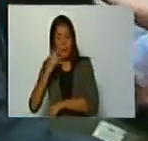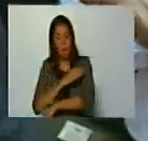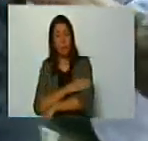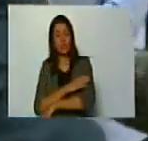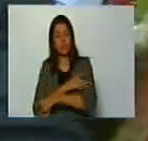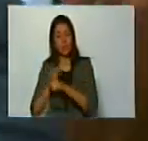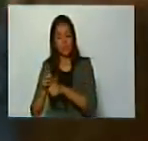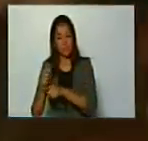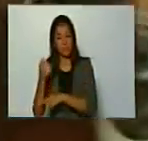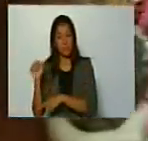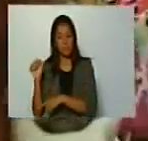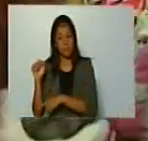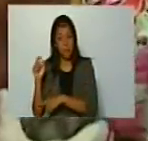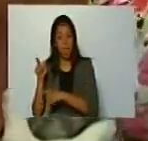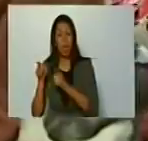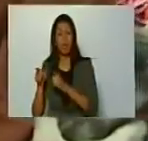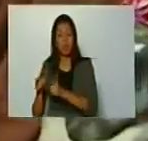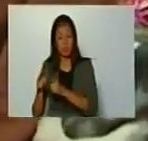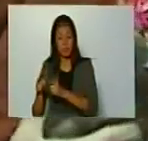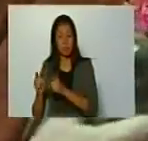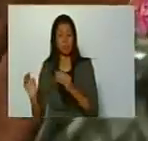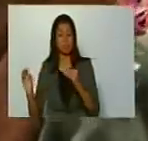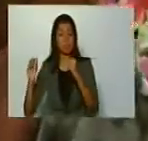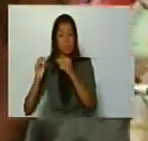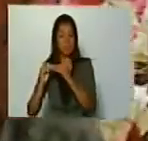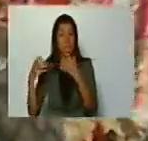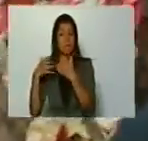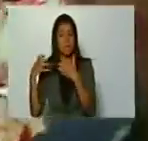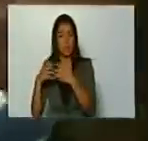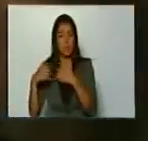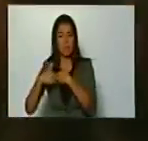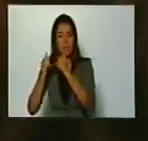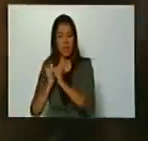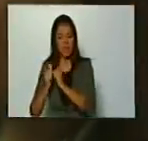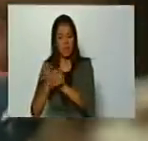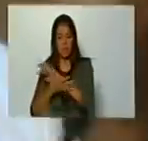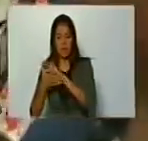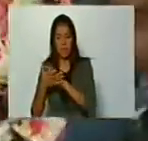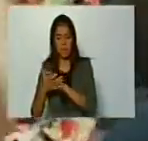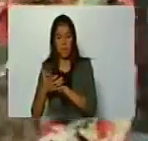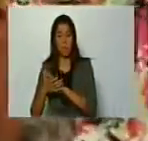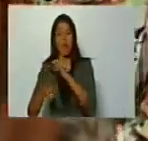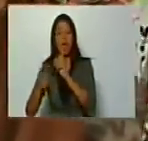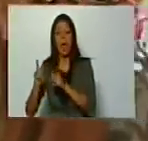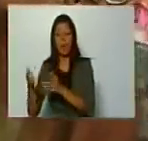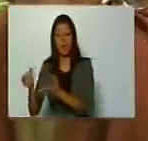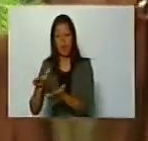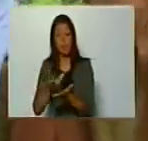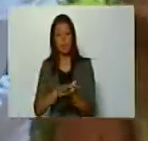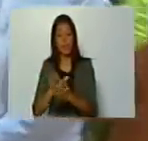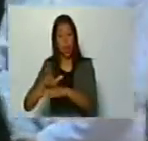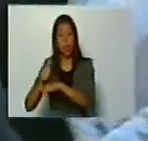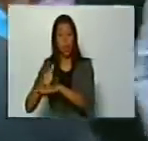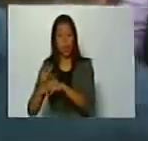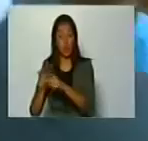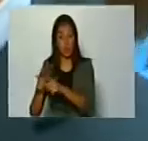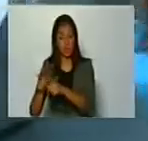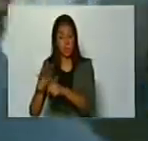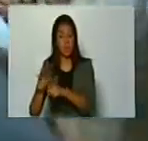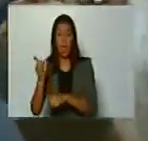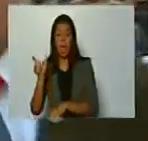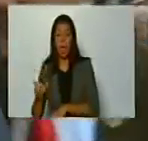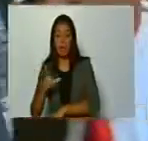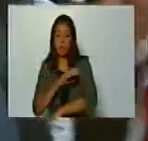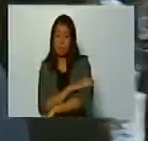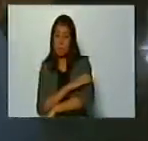supuesto, estaría involucrado y vinculado con hechos violentos que atentaron contra la vida de los venezolanos. Guevara será juzgado